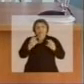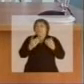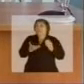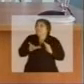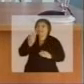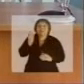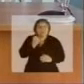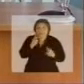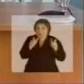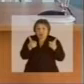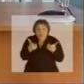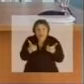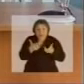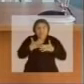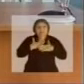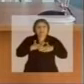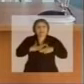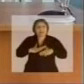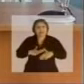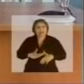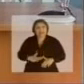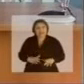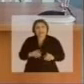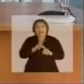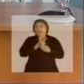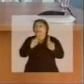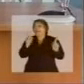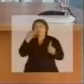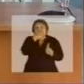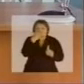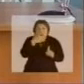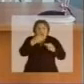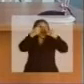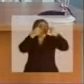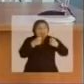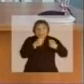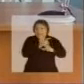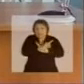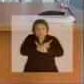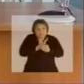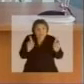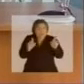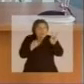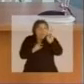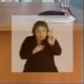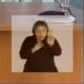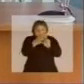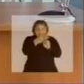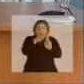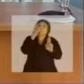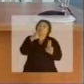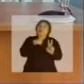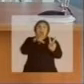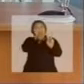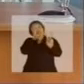Nada más importante Que la tranquilidad Ni la droga Ni la cárcel Pueden ser Una